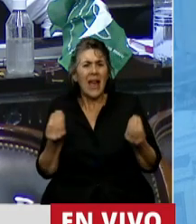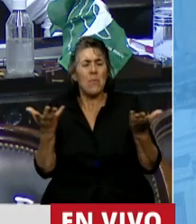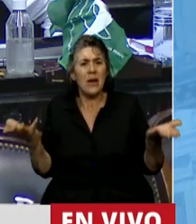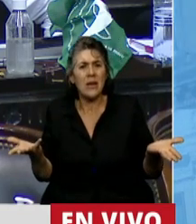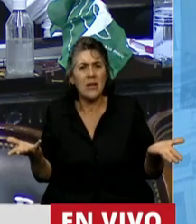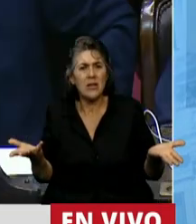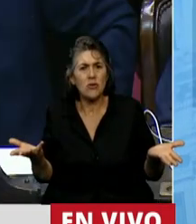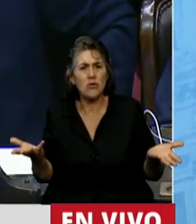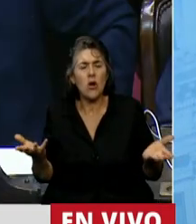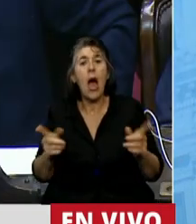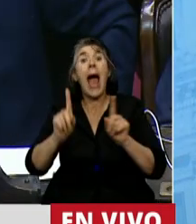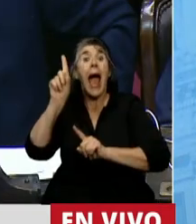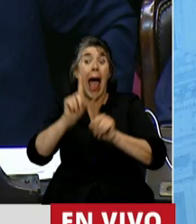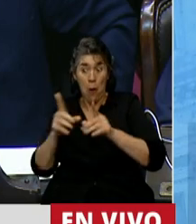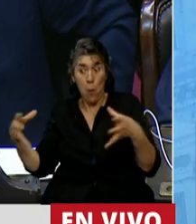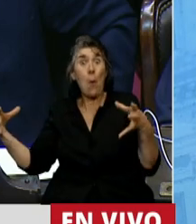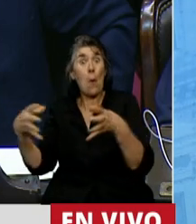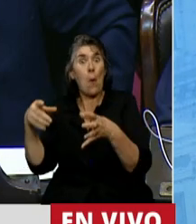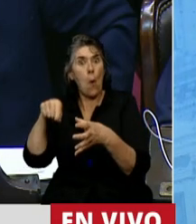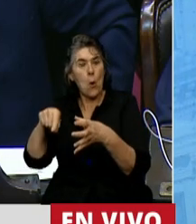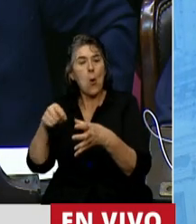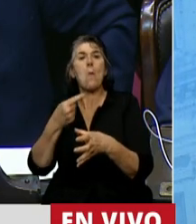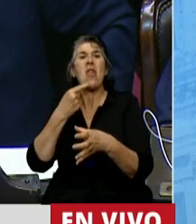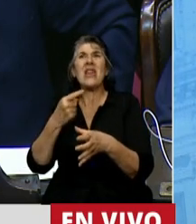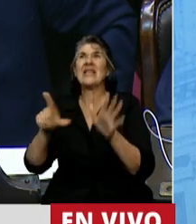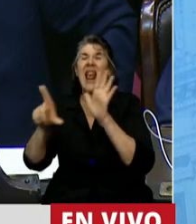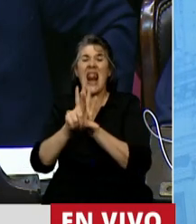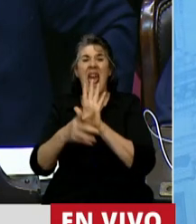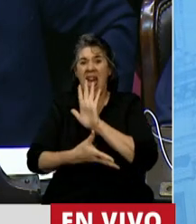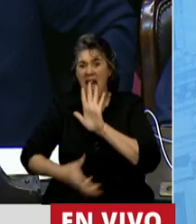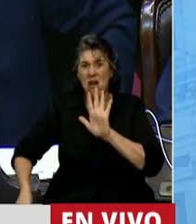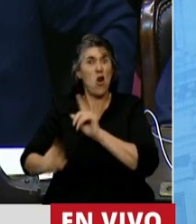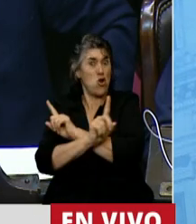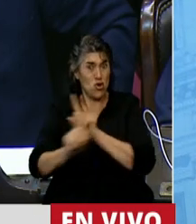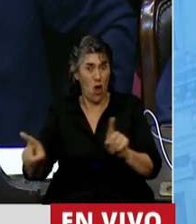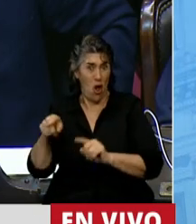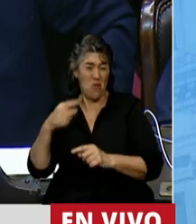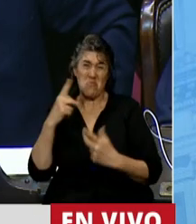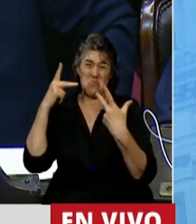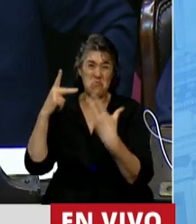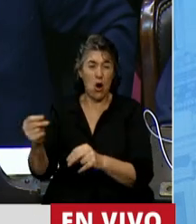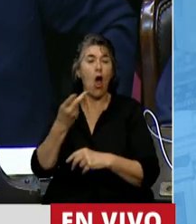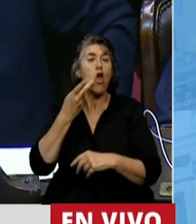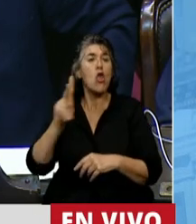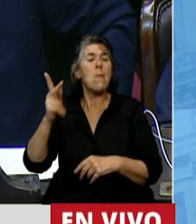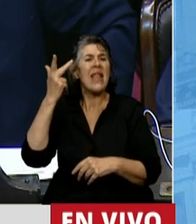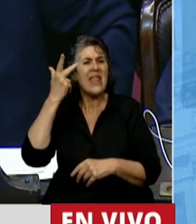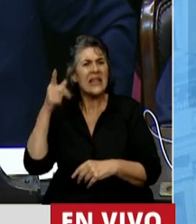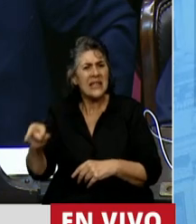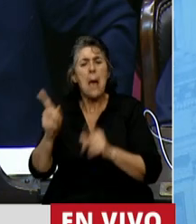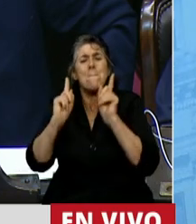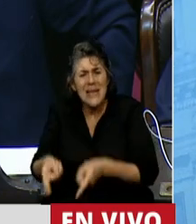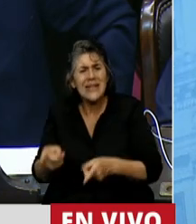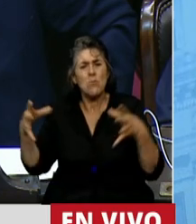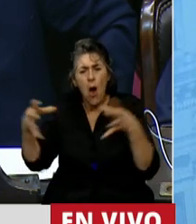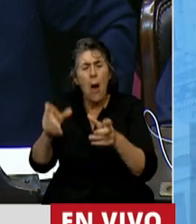Nuevamente, algunos de los grupos que se opusieron a la legalización del aborto en el 2018 se opusieron también a la implementación